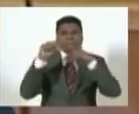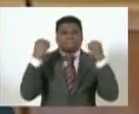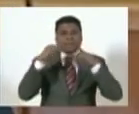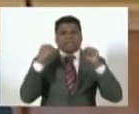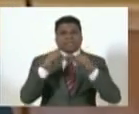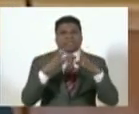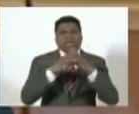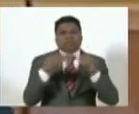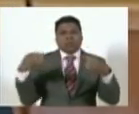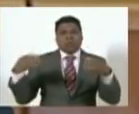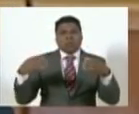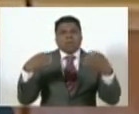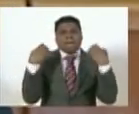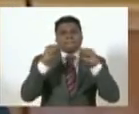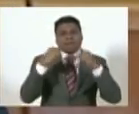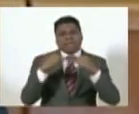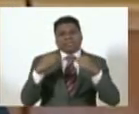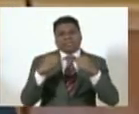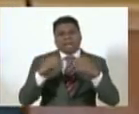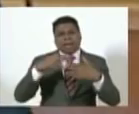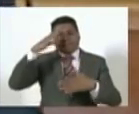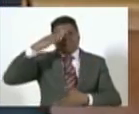200, me convencí cada vez más.